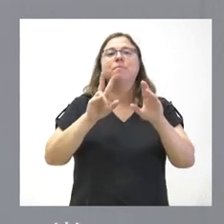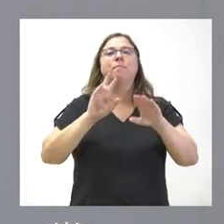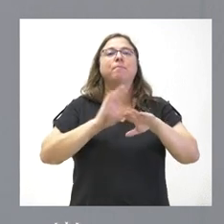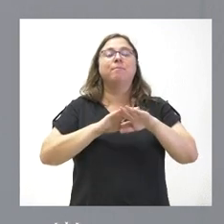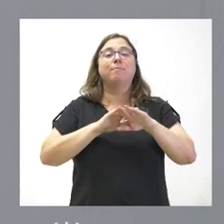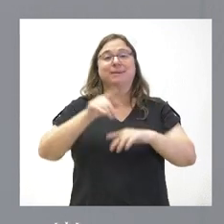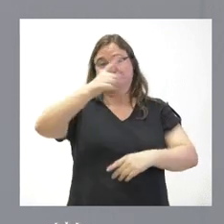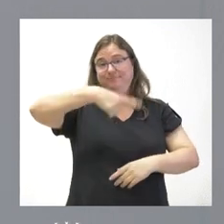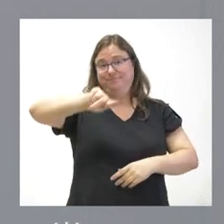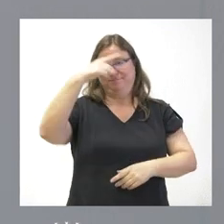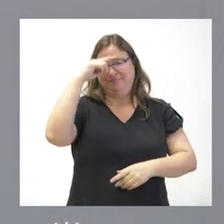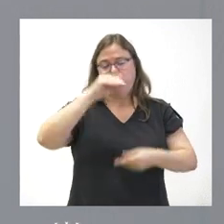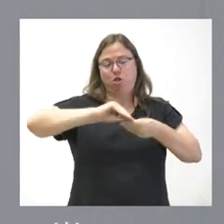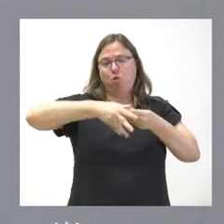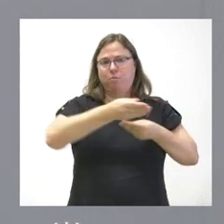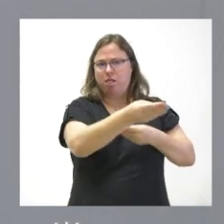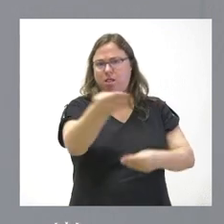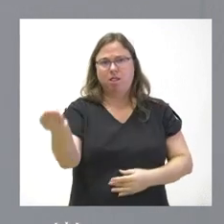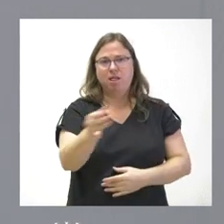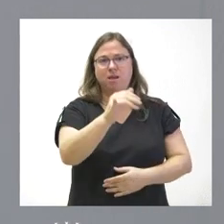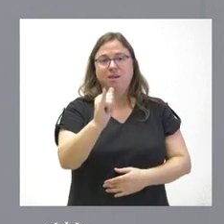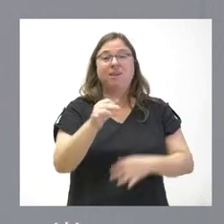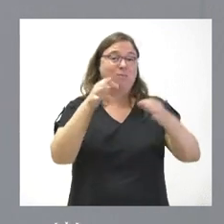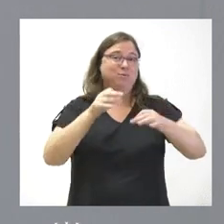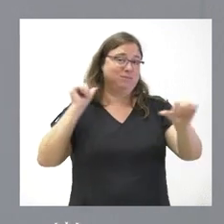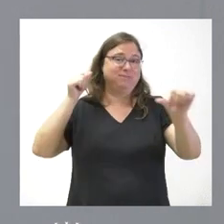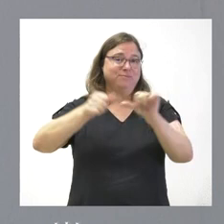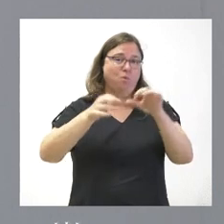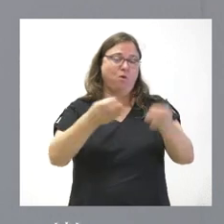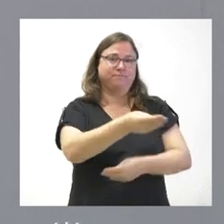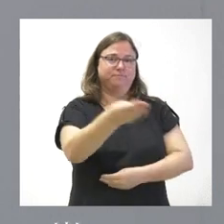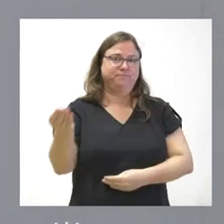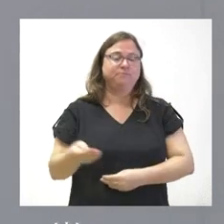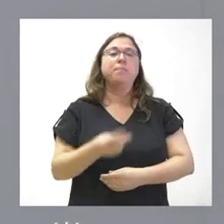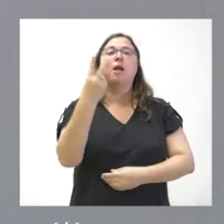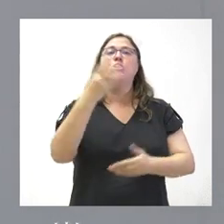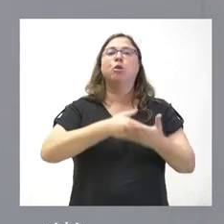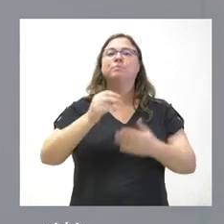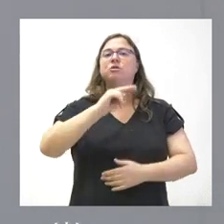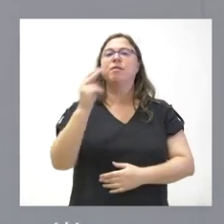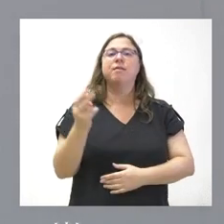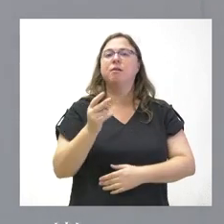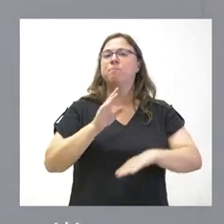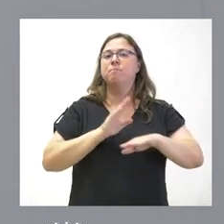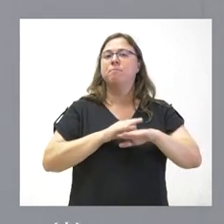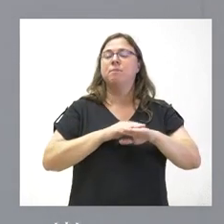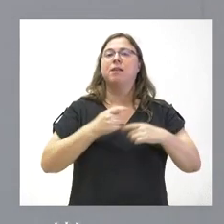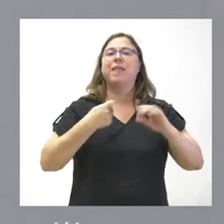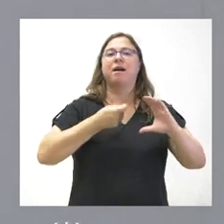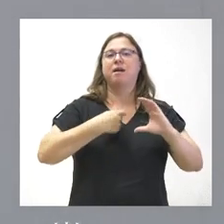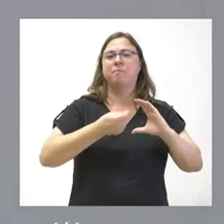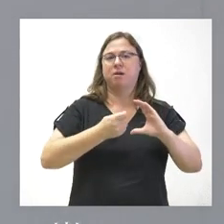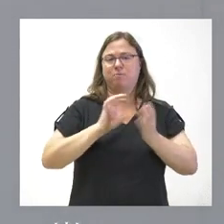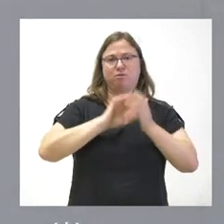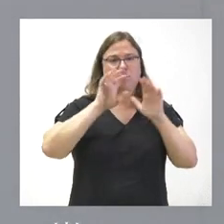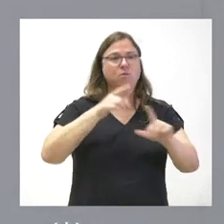todo caso tienen ustedes la documentación como en ocasiones anteriores 2 millones de euros para las cámaras de comercio de Castilla y